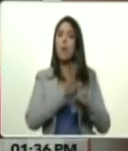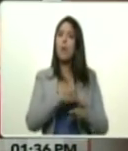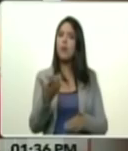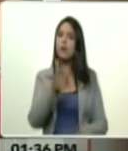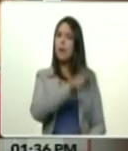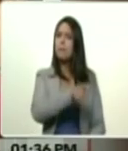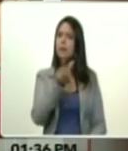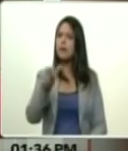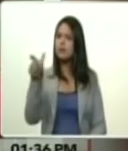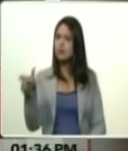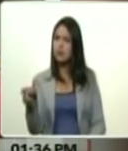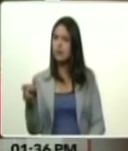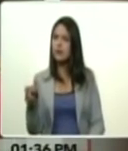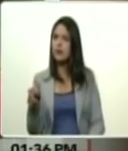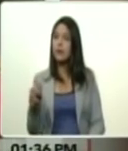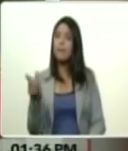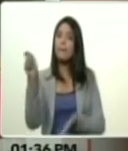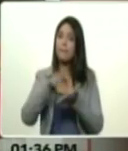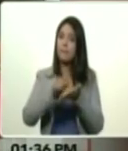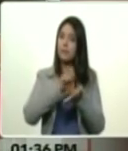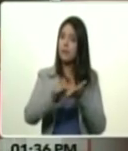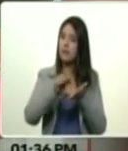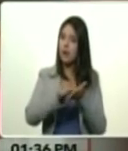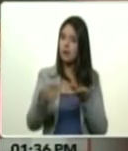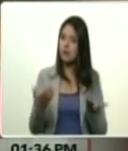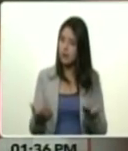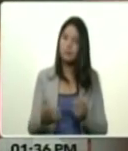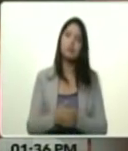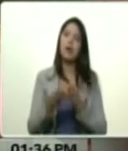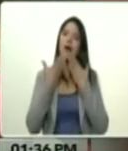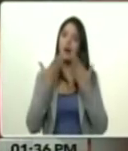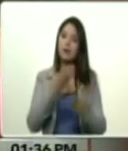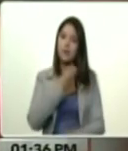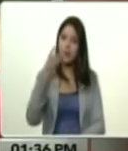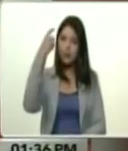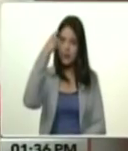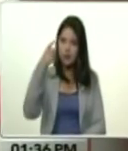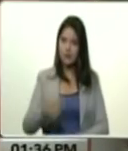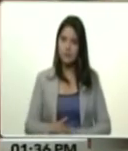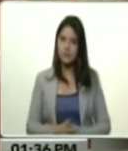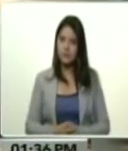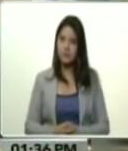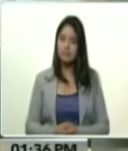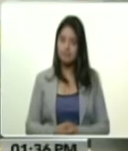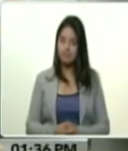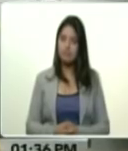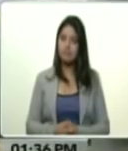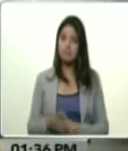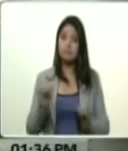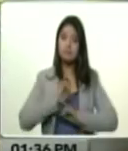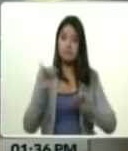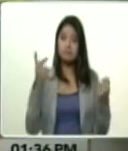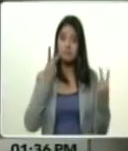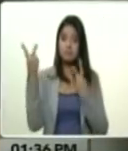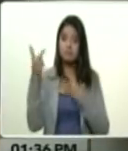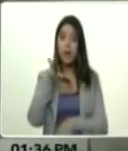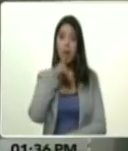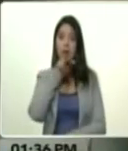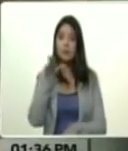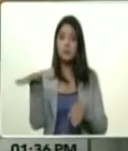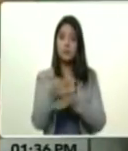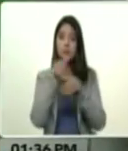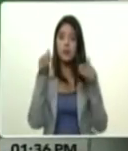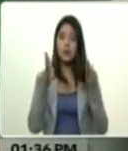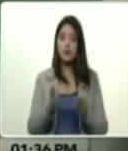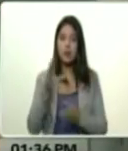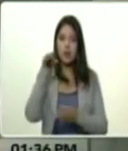personas estaban en esos cargos. Muchas gracias. Buenos días. Bien, escuchamos las declaraciones del ministro del Poder Popular